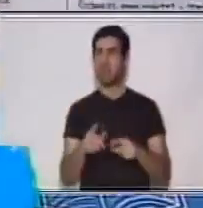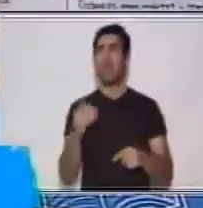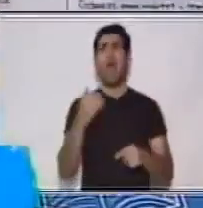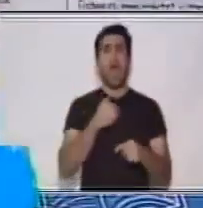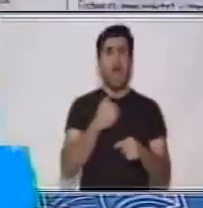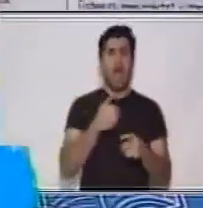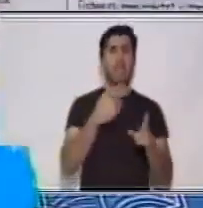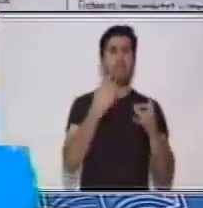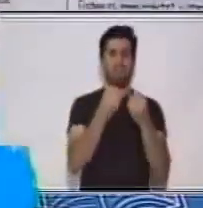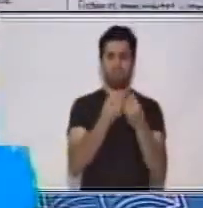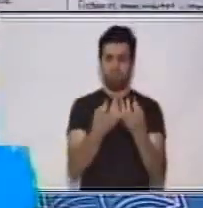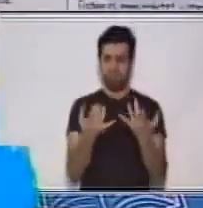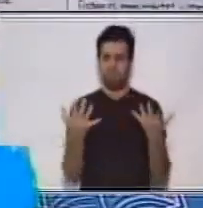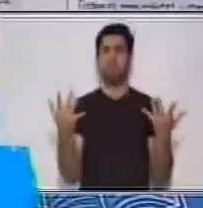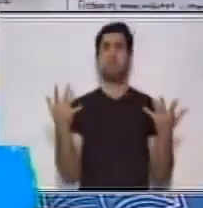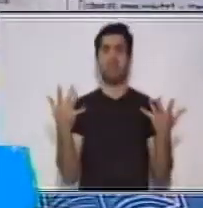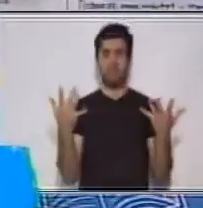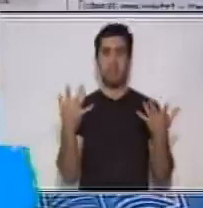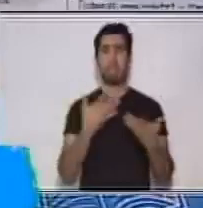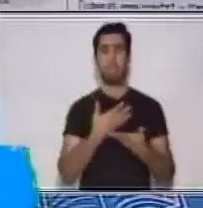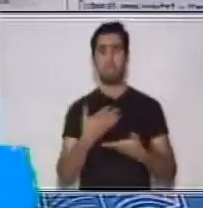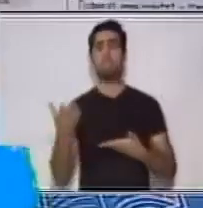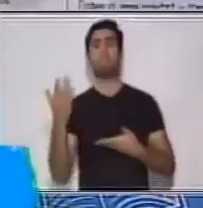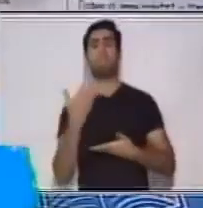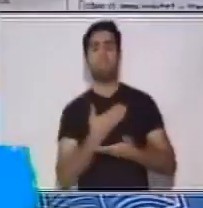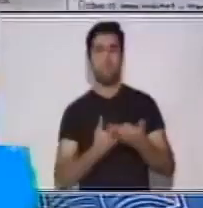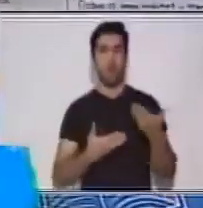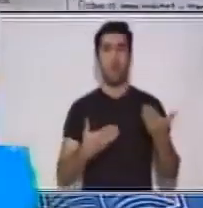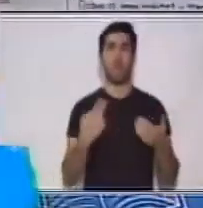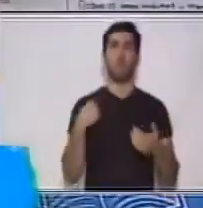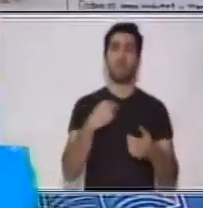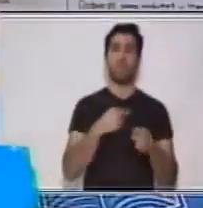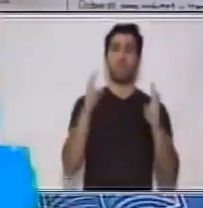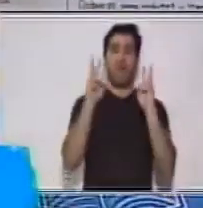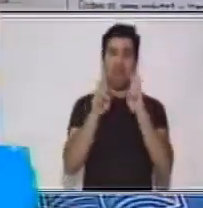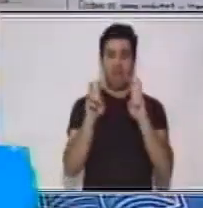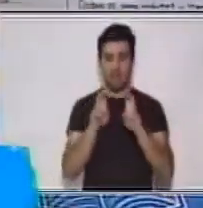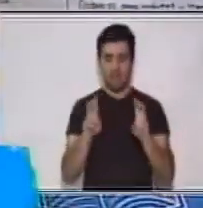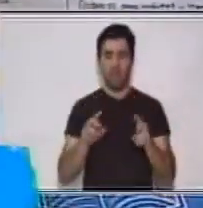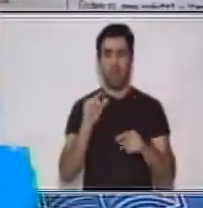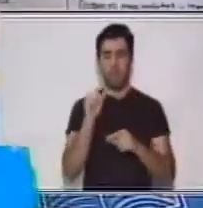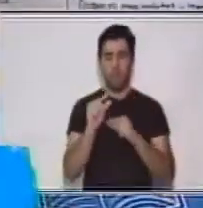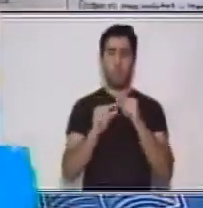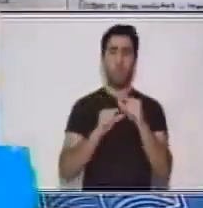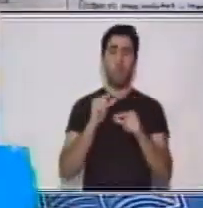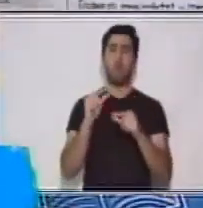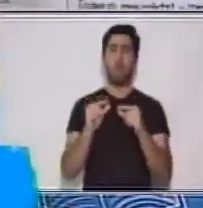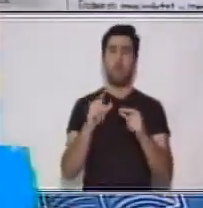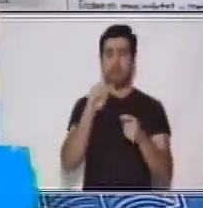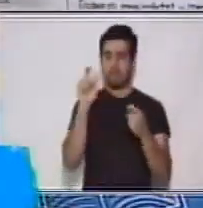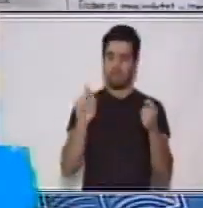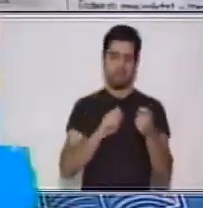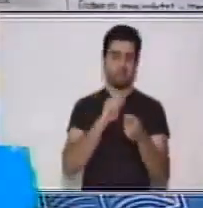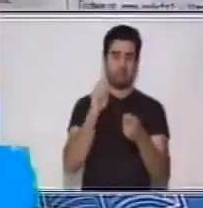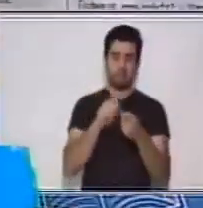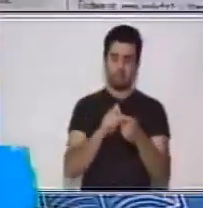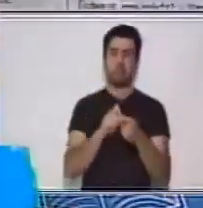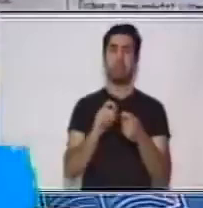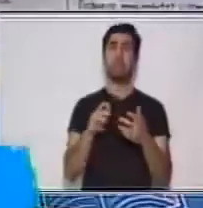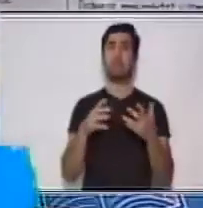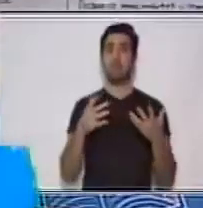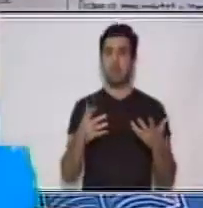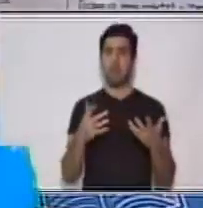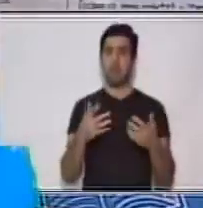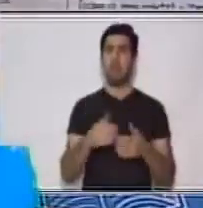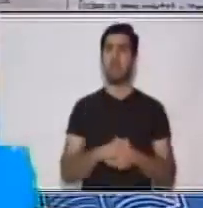varios tipos de géneros poéticos, vamos a ir analizando cada uno y vamos a enfocarnos en uno en específico que es